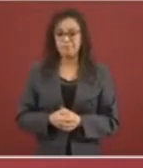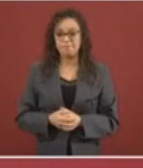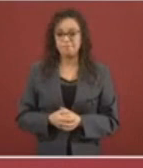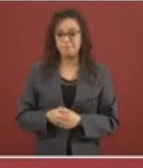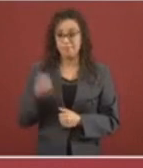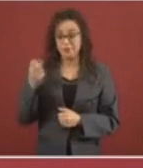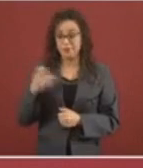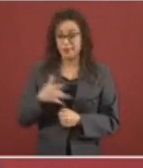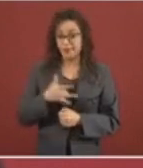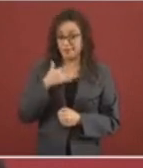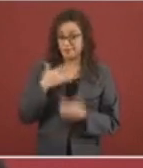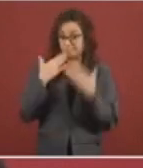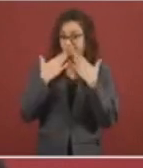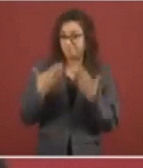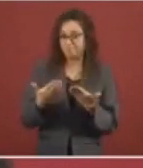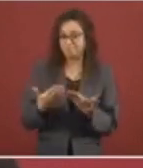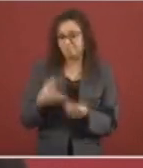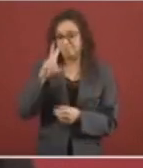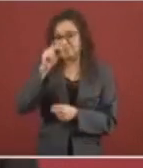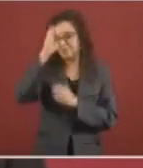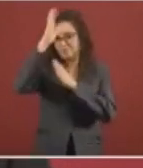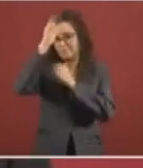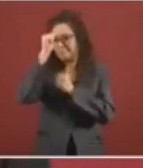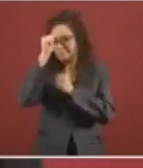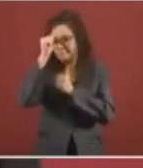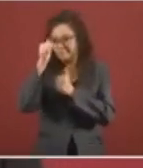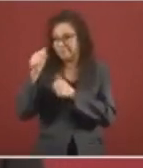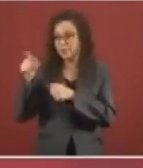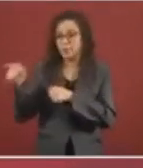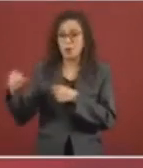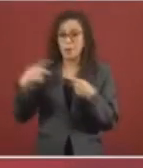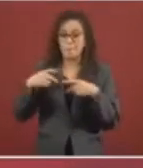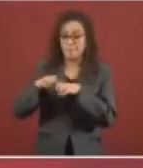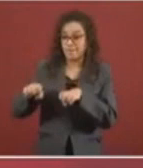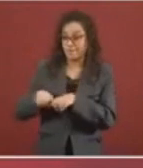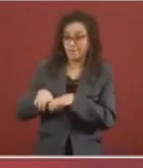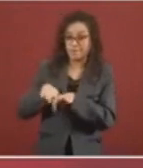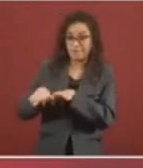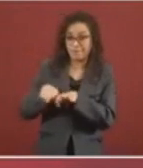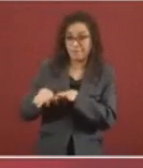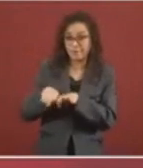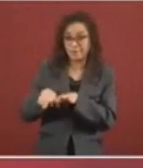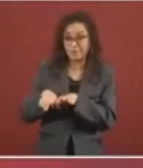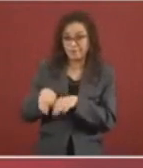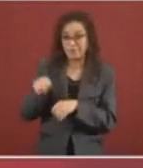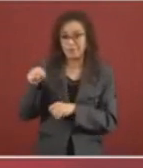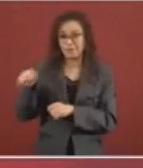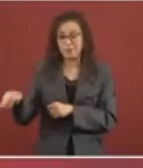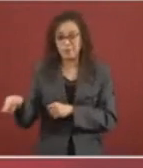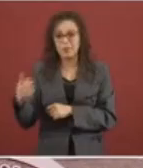conformes, no están de acuerdo. Sus voceros que se dedicaron a